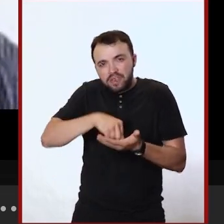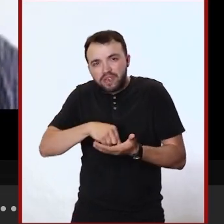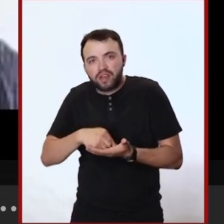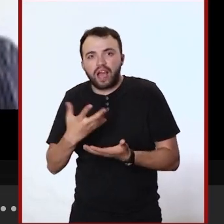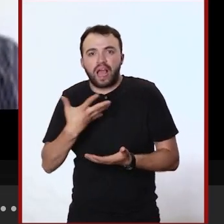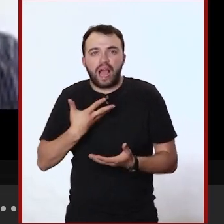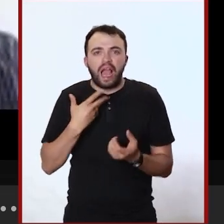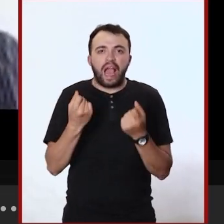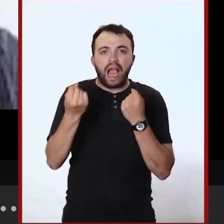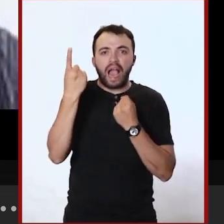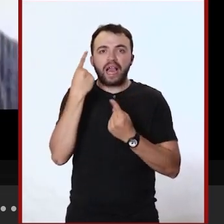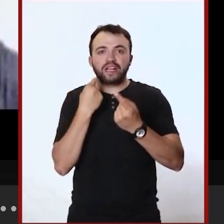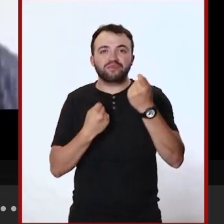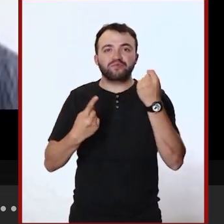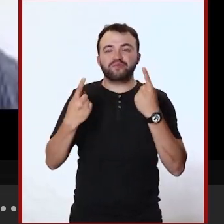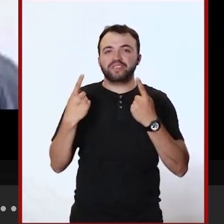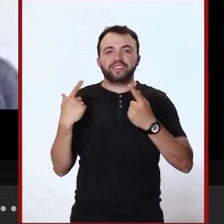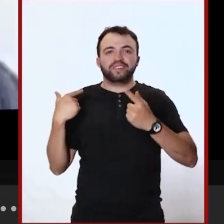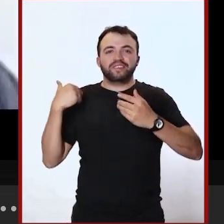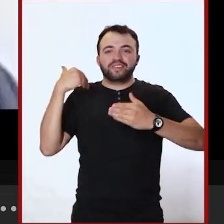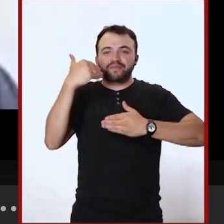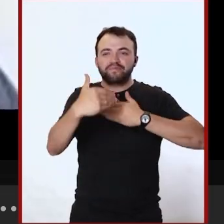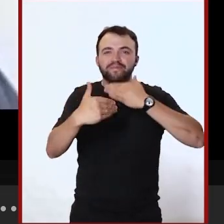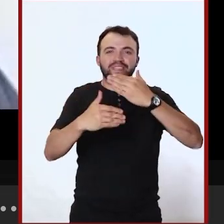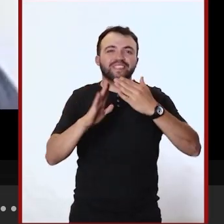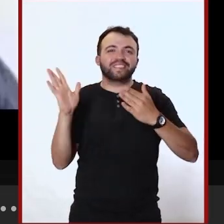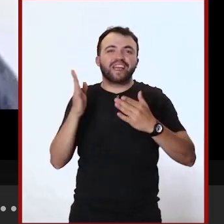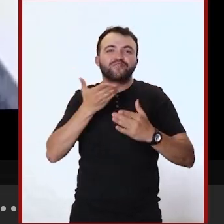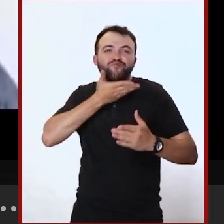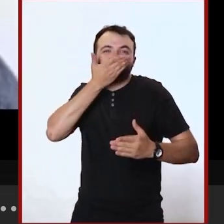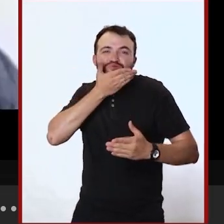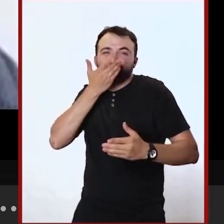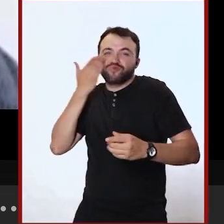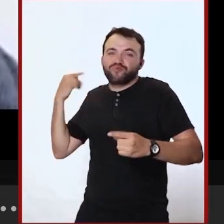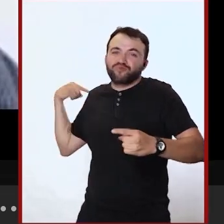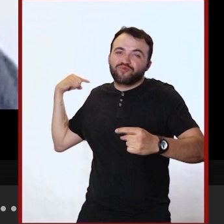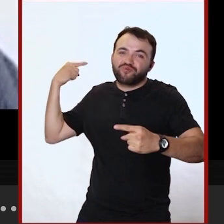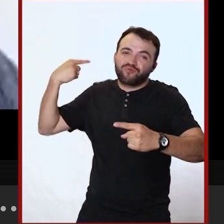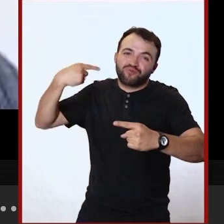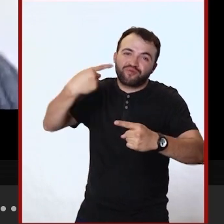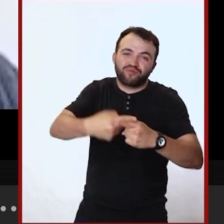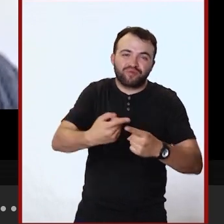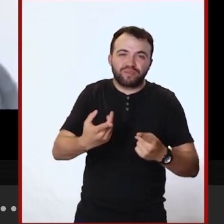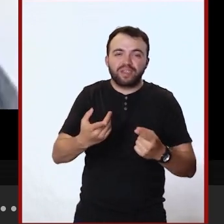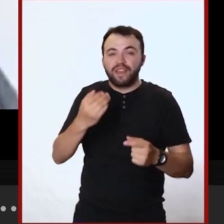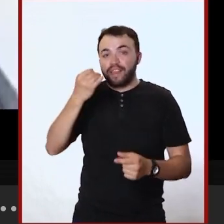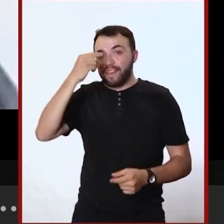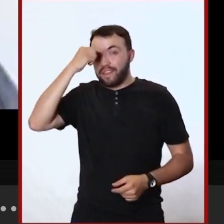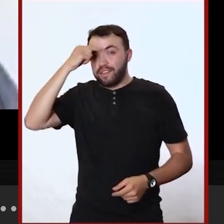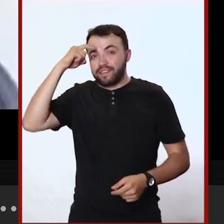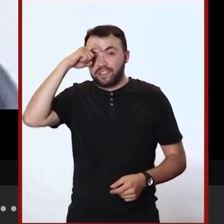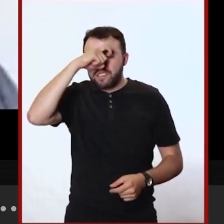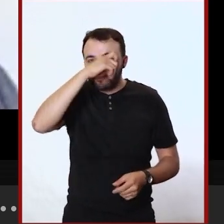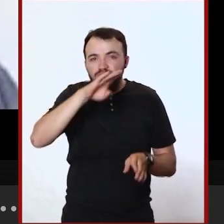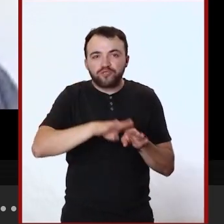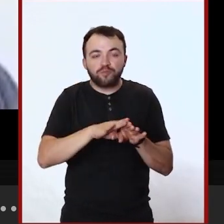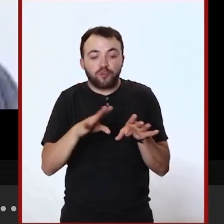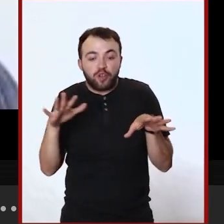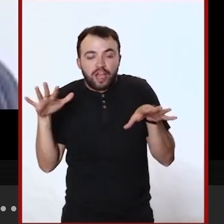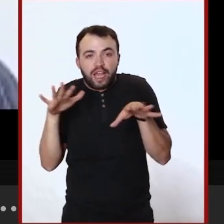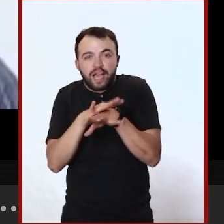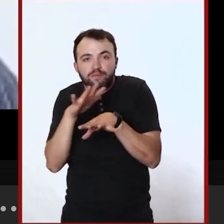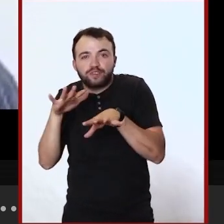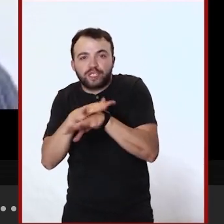no podemos tampoco detener como sociedad en general, ¿no? Los cambios que estamos viviendo con una coyuntura